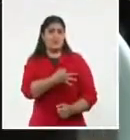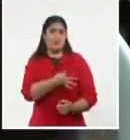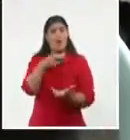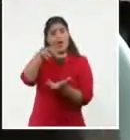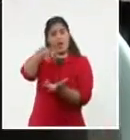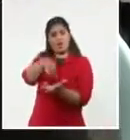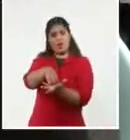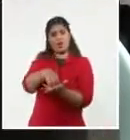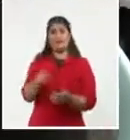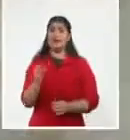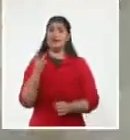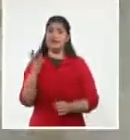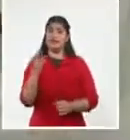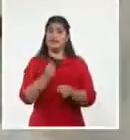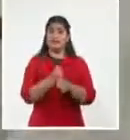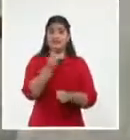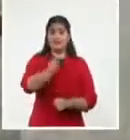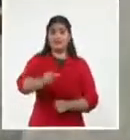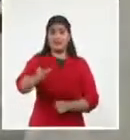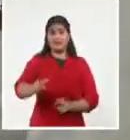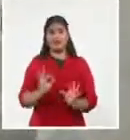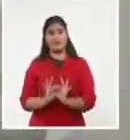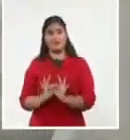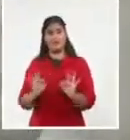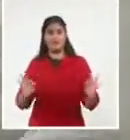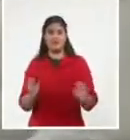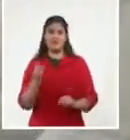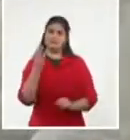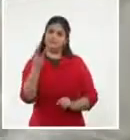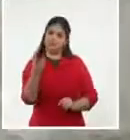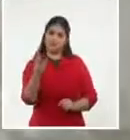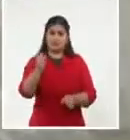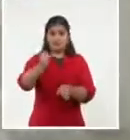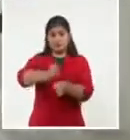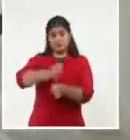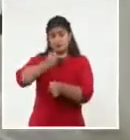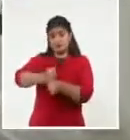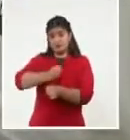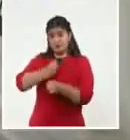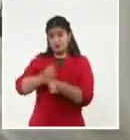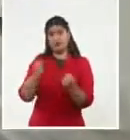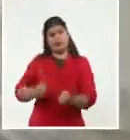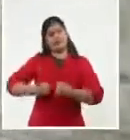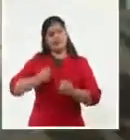a 3 de sus trabajadores respectivamente, por la labor creadora en pos de la prestación de